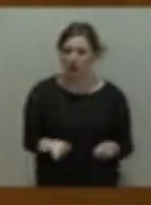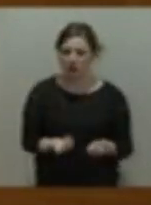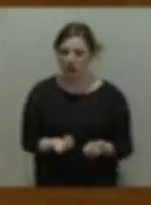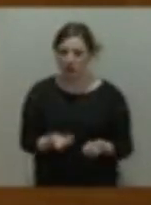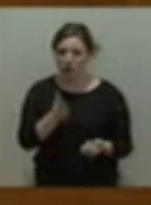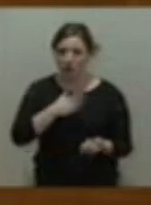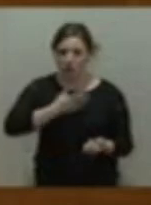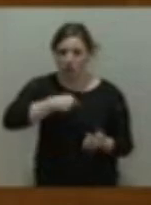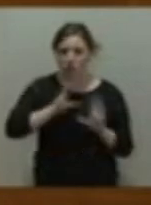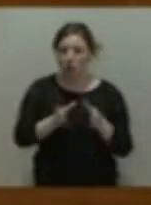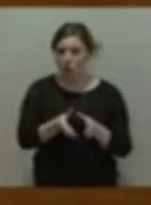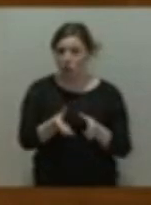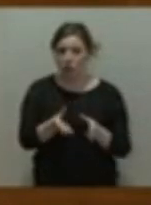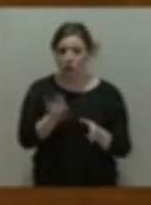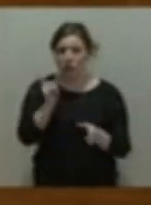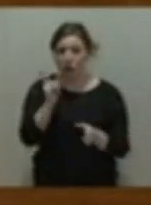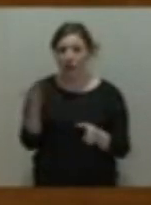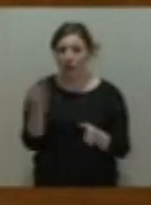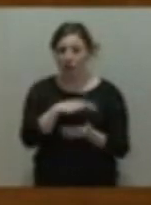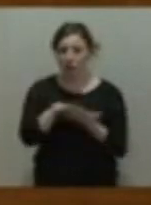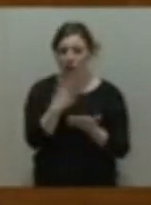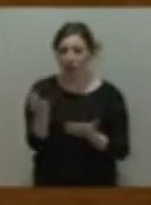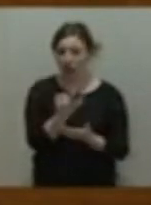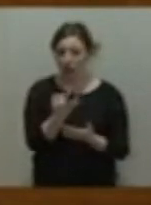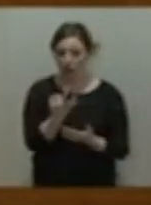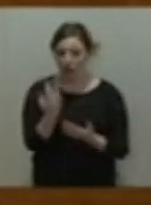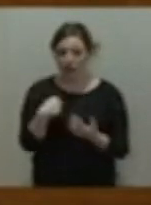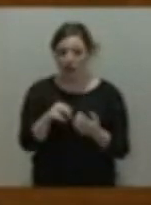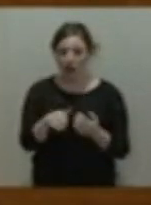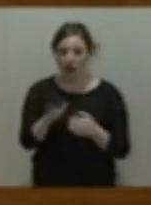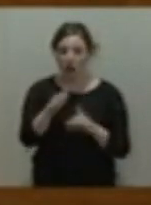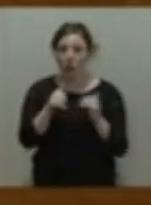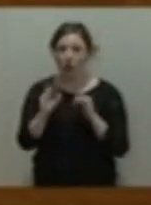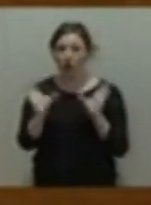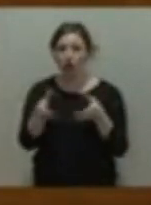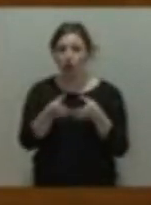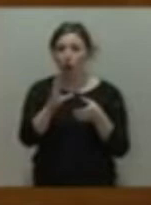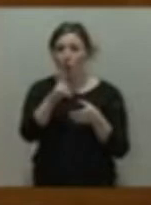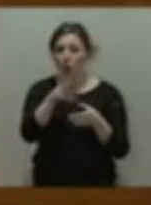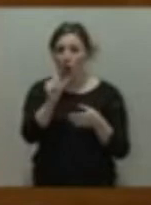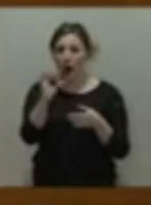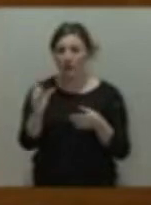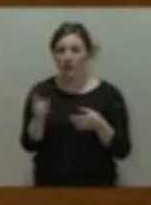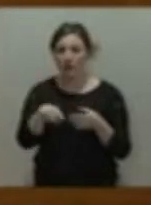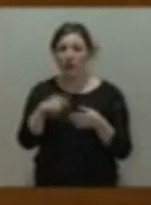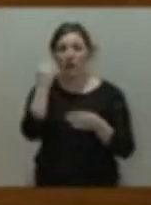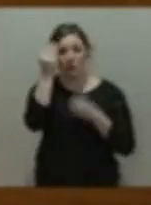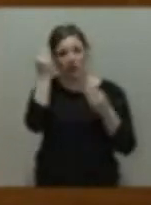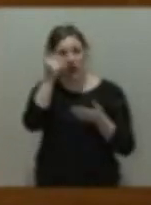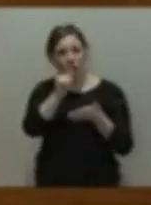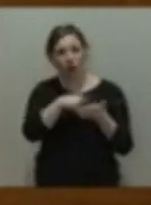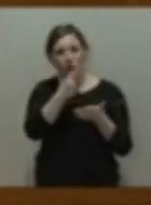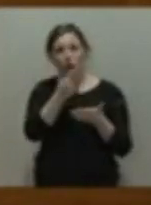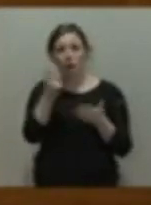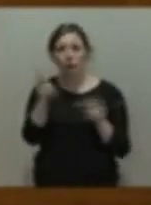Para nuestro grupo, llegado a este punto, solamente cabe ya convocar el Consejo de OASA y plantear la resolución del contrato. Es lo que pedimos en esta